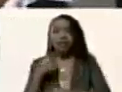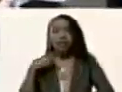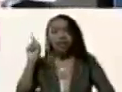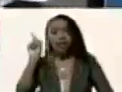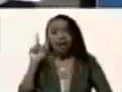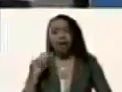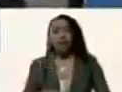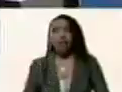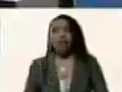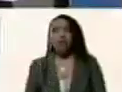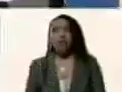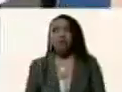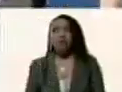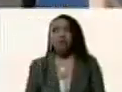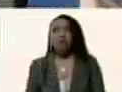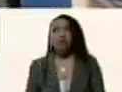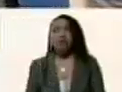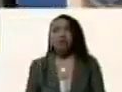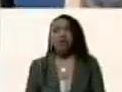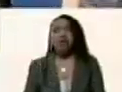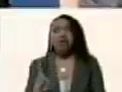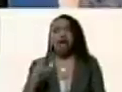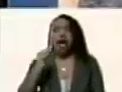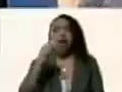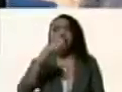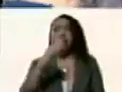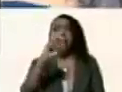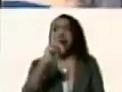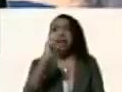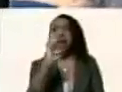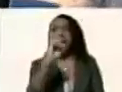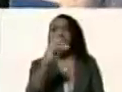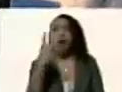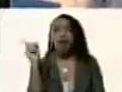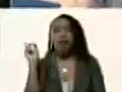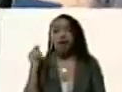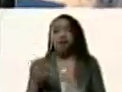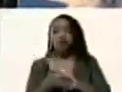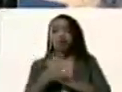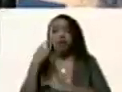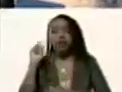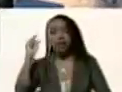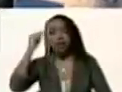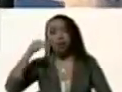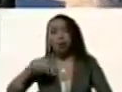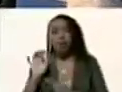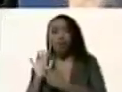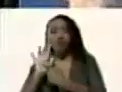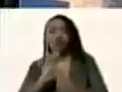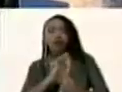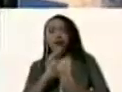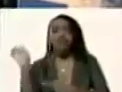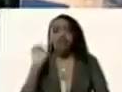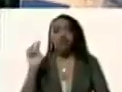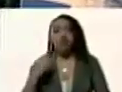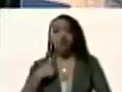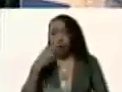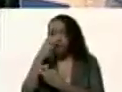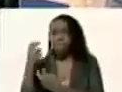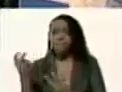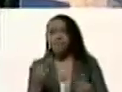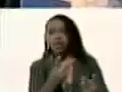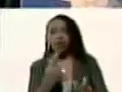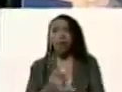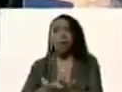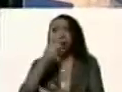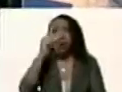Fijo, patrimonio de todos los que aquí habitamos, y por ello el día de hoy queremos mostrarle a Venezuela, y yo te invito, hermano